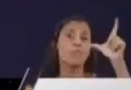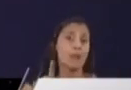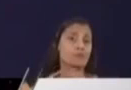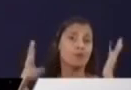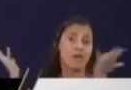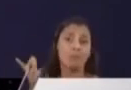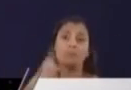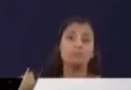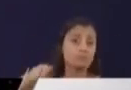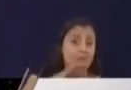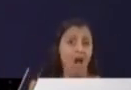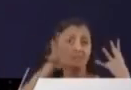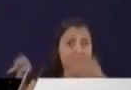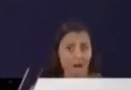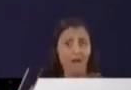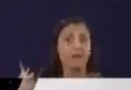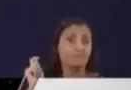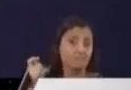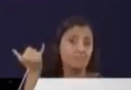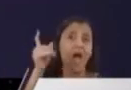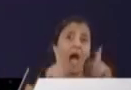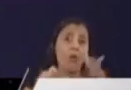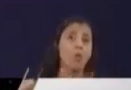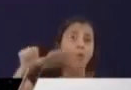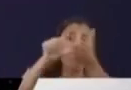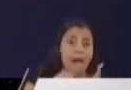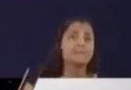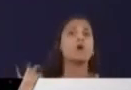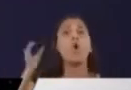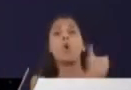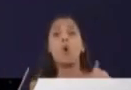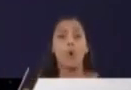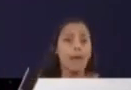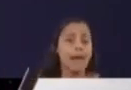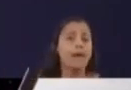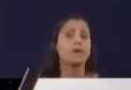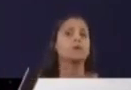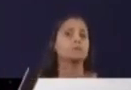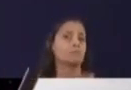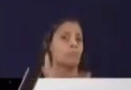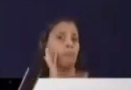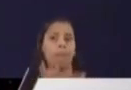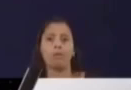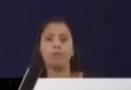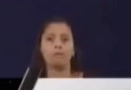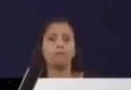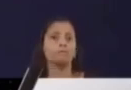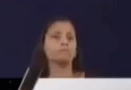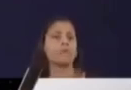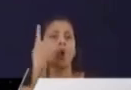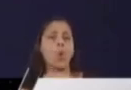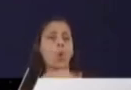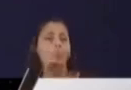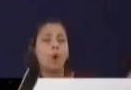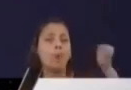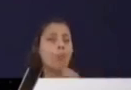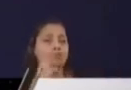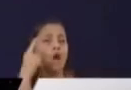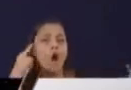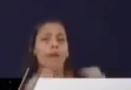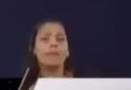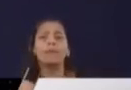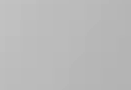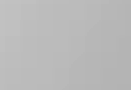son atacados por Estados o por gobiernos que efectivamente lo único que no quieren